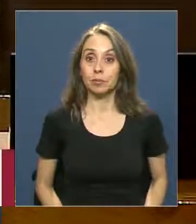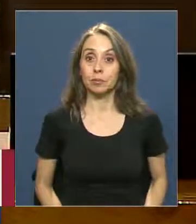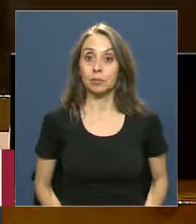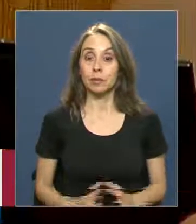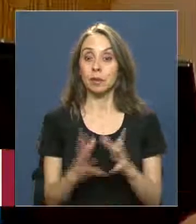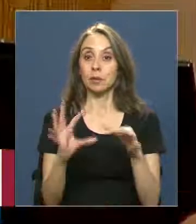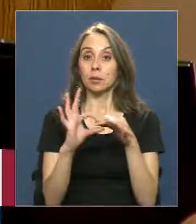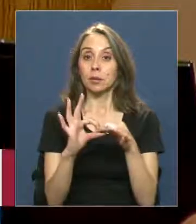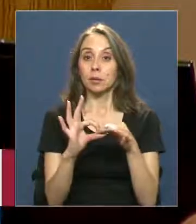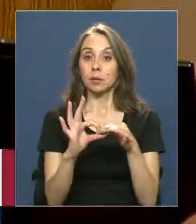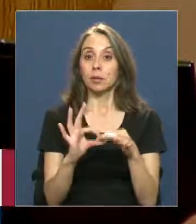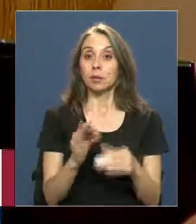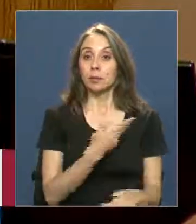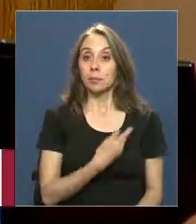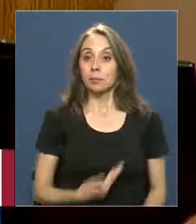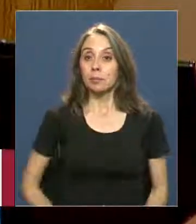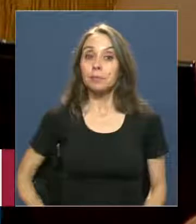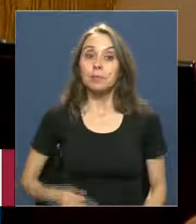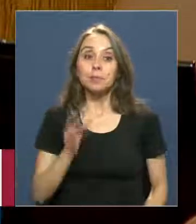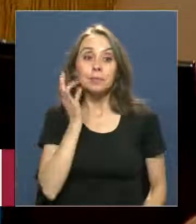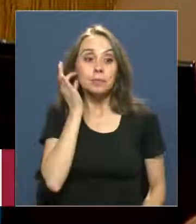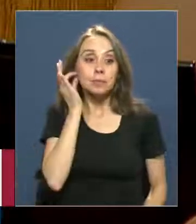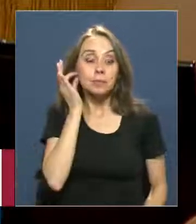Muchas gracias, presidenta.